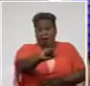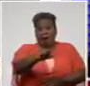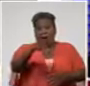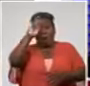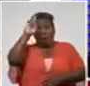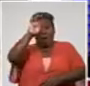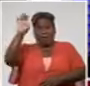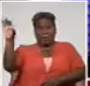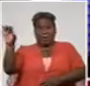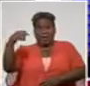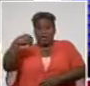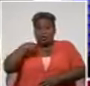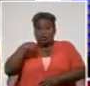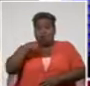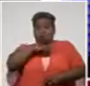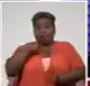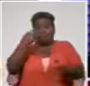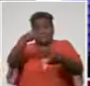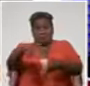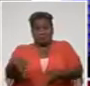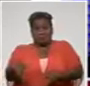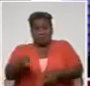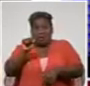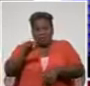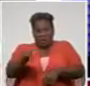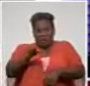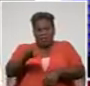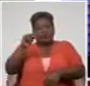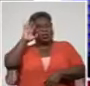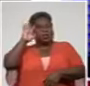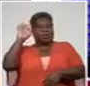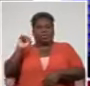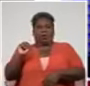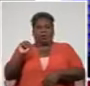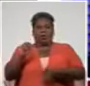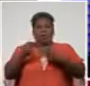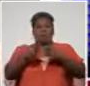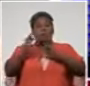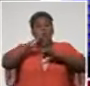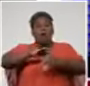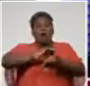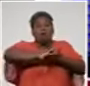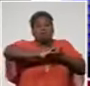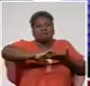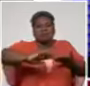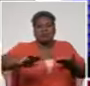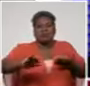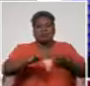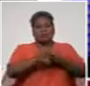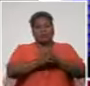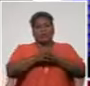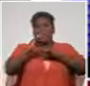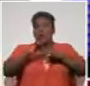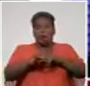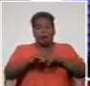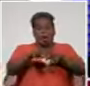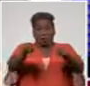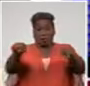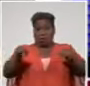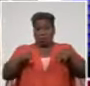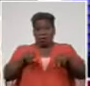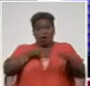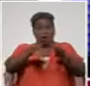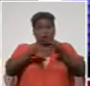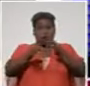pasado esto, tengo un caso de fallecimiento. Habrá que apelar a ese entendimiento, pero no hay permiso que se den, ni hay oficinas funcionando a esa hora de la noche que tú puedes